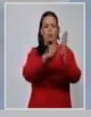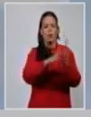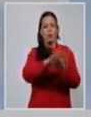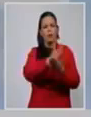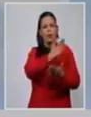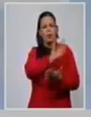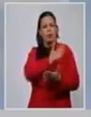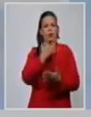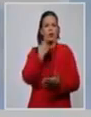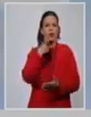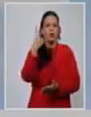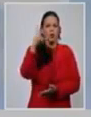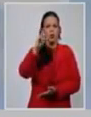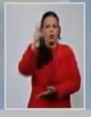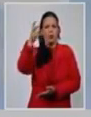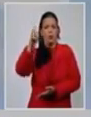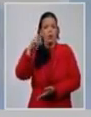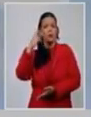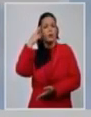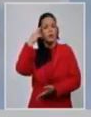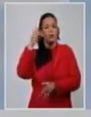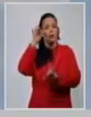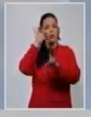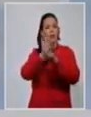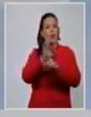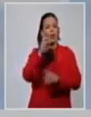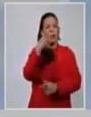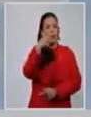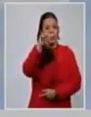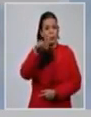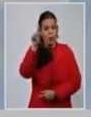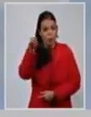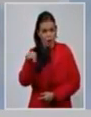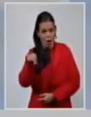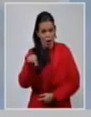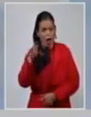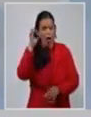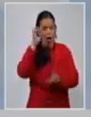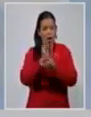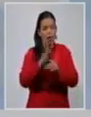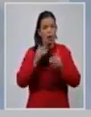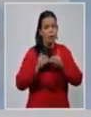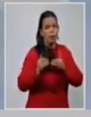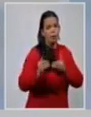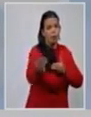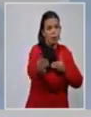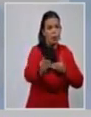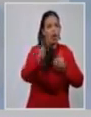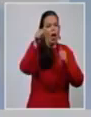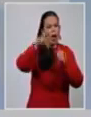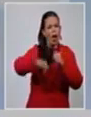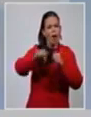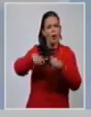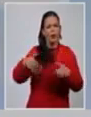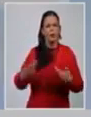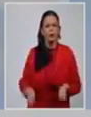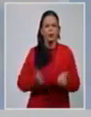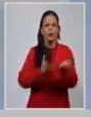se identificaron los 3 primeros, pues se mantienen ingresados, como ya hemos dicho,